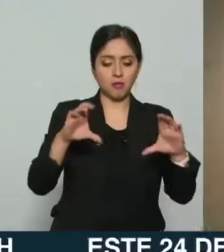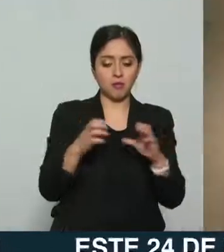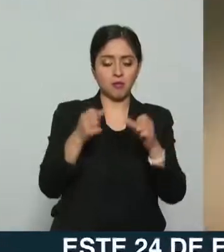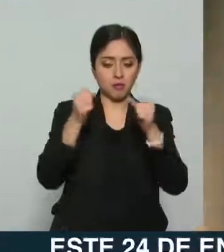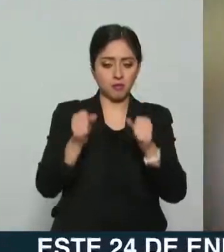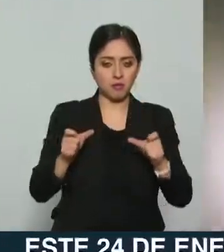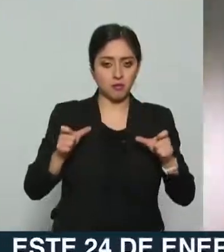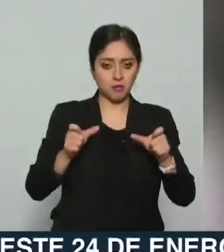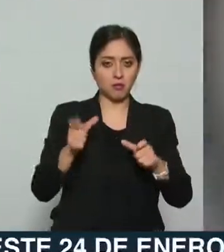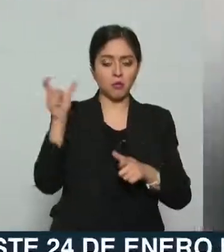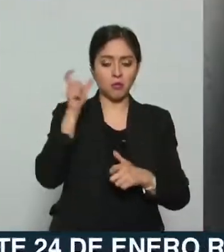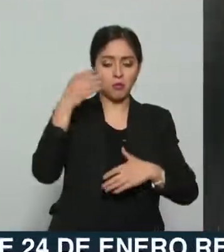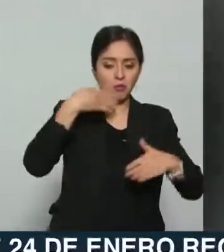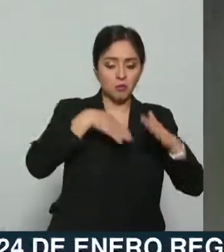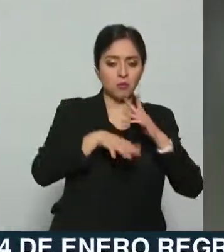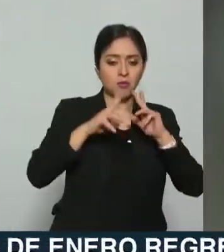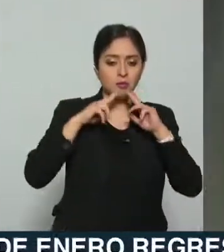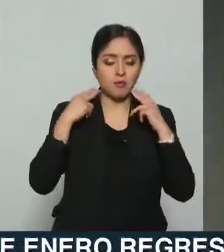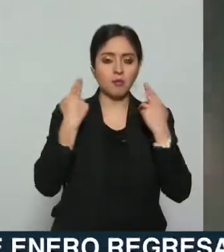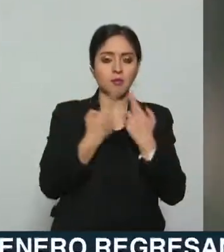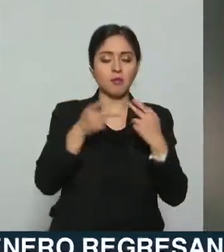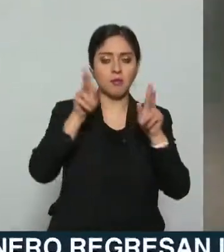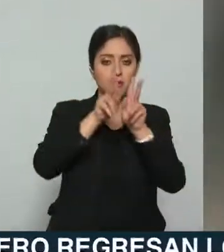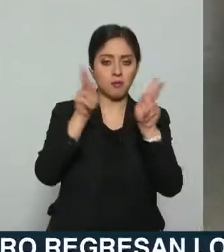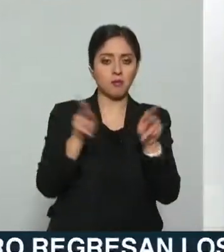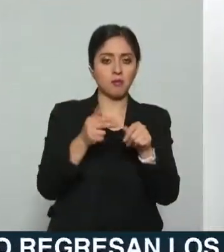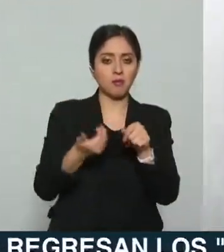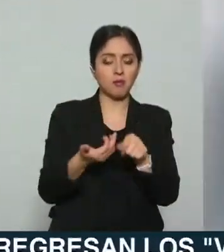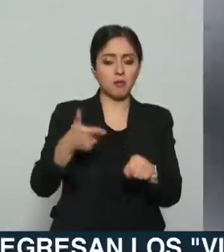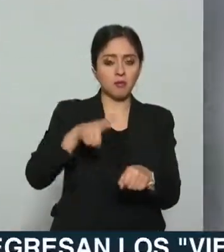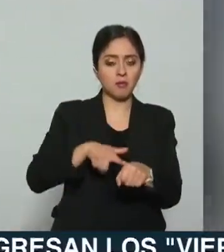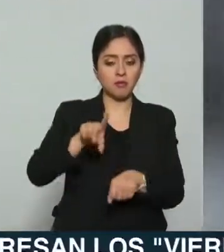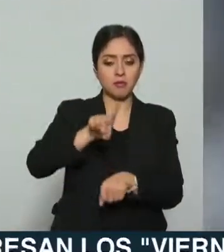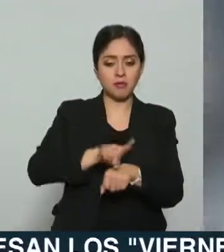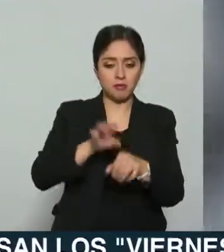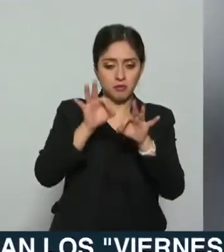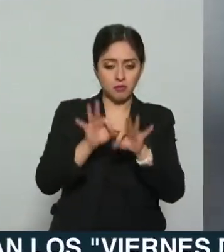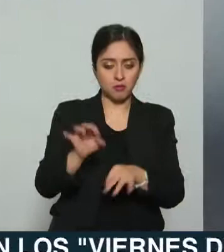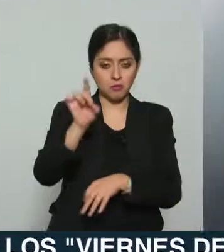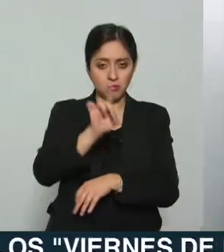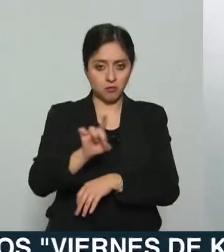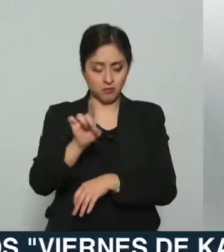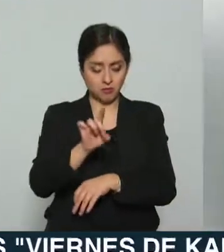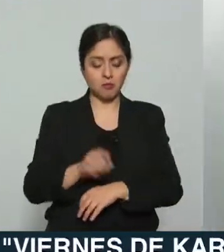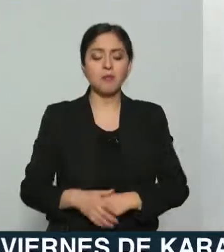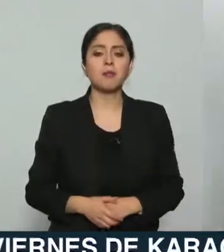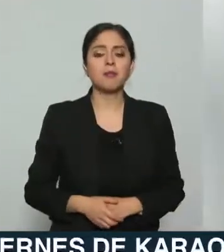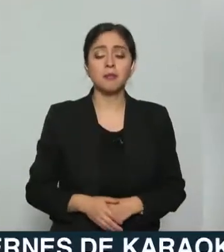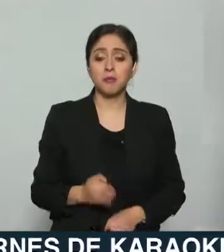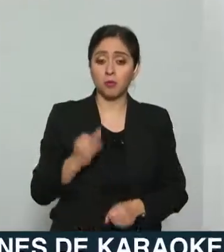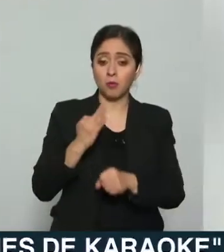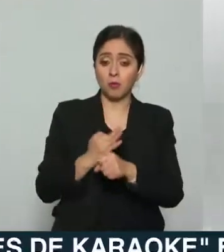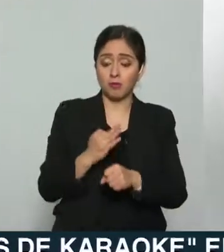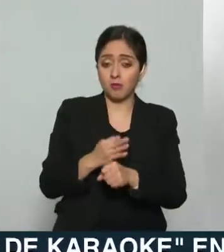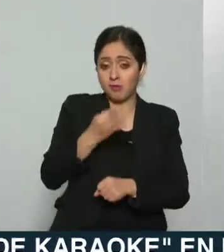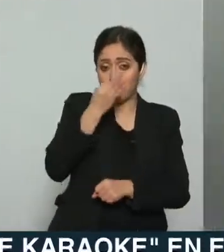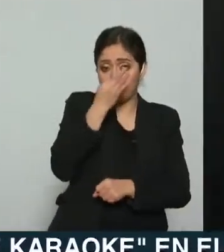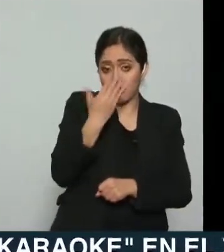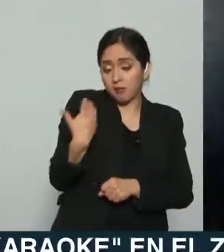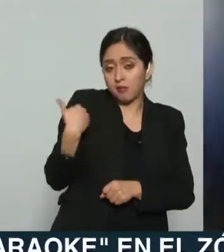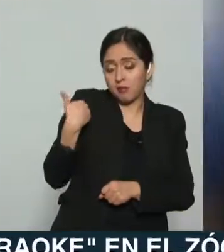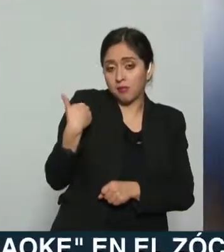Palacio Nacional. Esto ya el día domingo. Por lo pronto, hace un par de minutos se acaba de